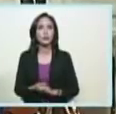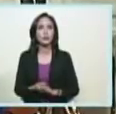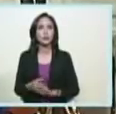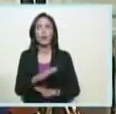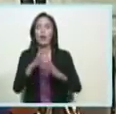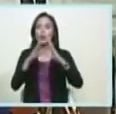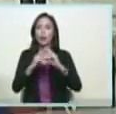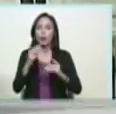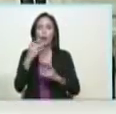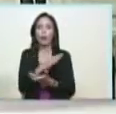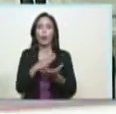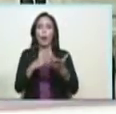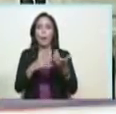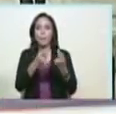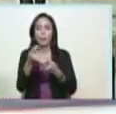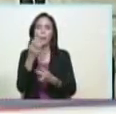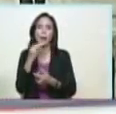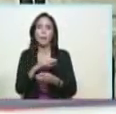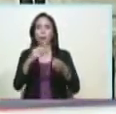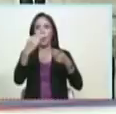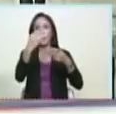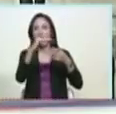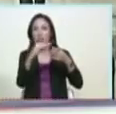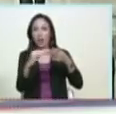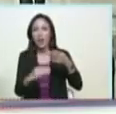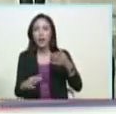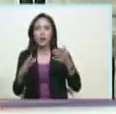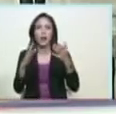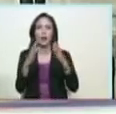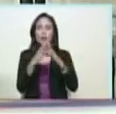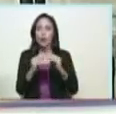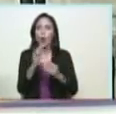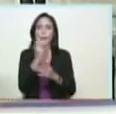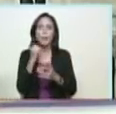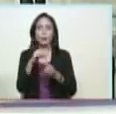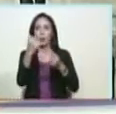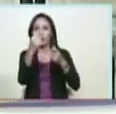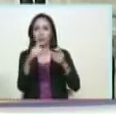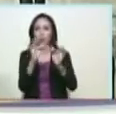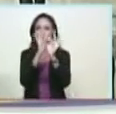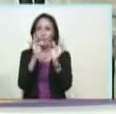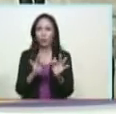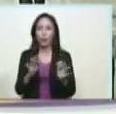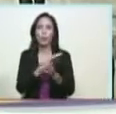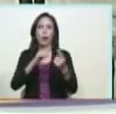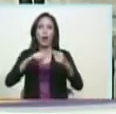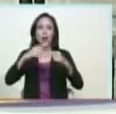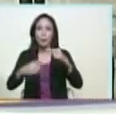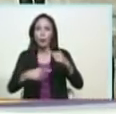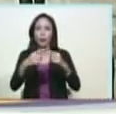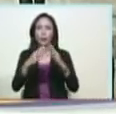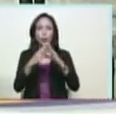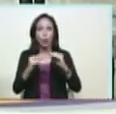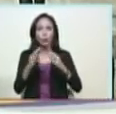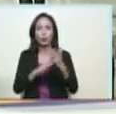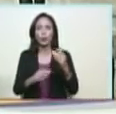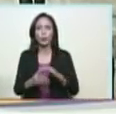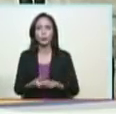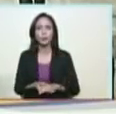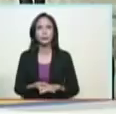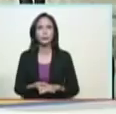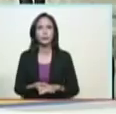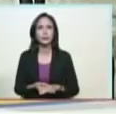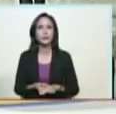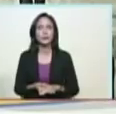los bienes de capital materias primas e insumos y agroinsumos repuestos maquinarias y equipos